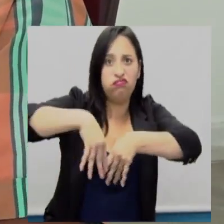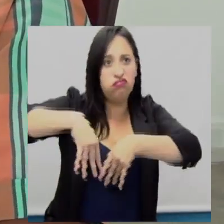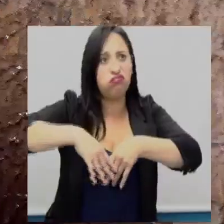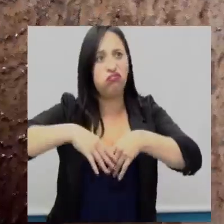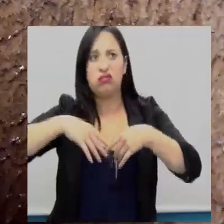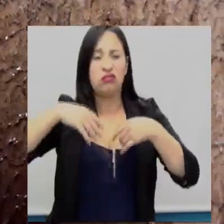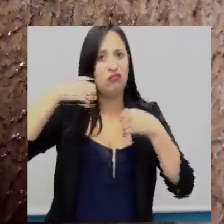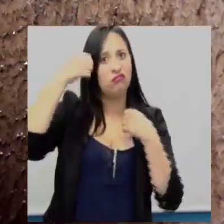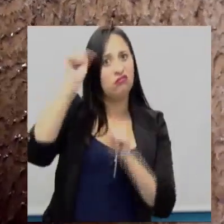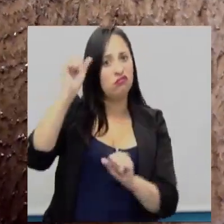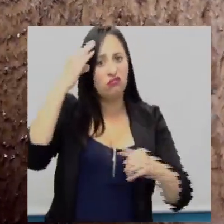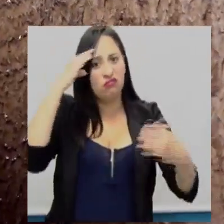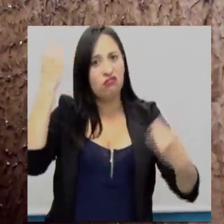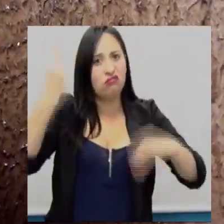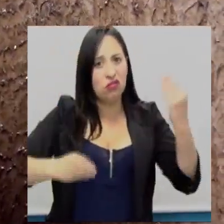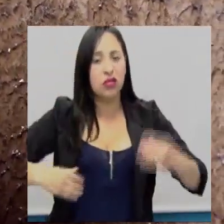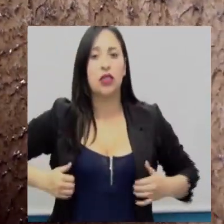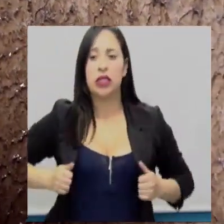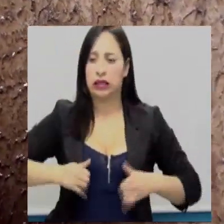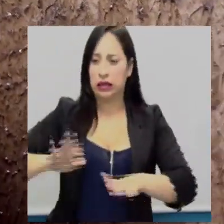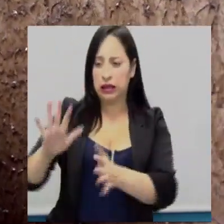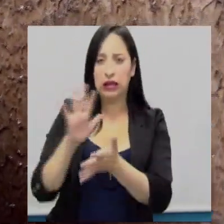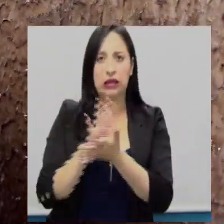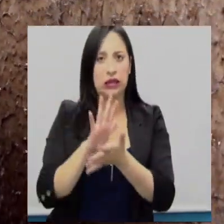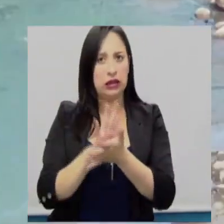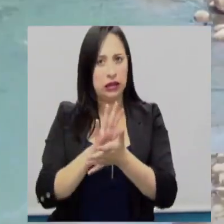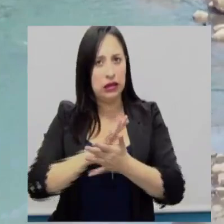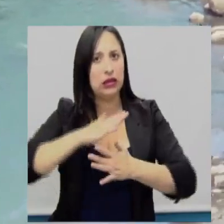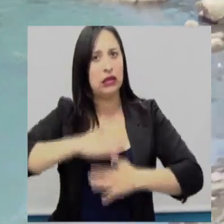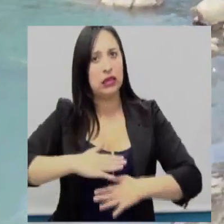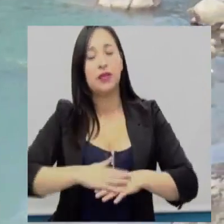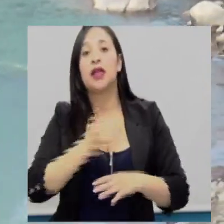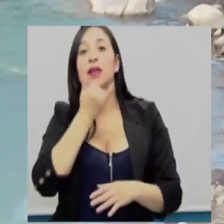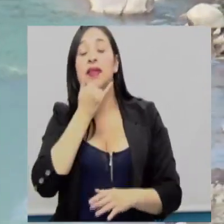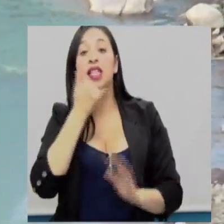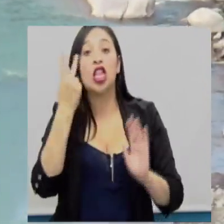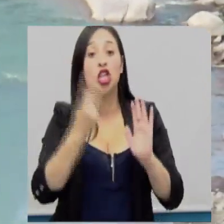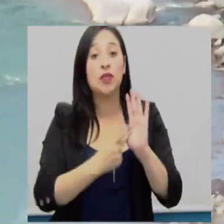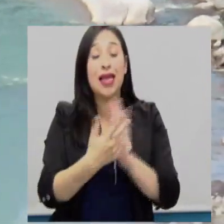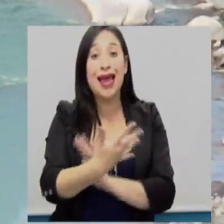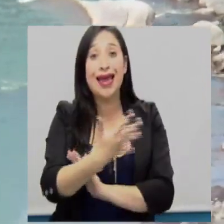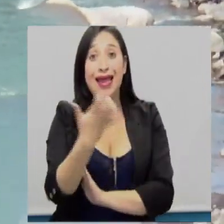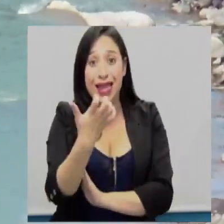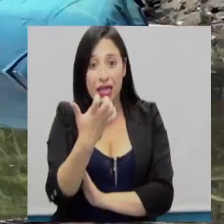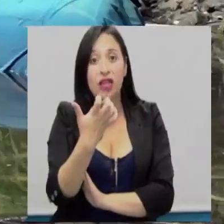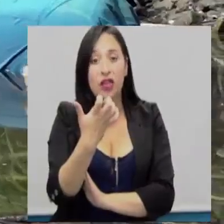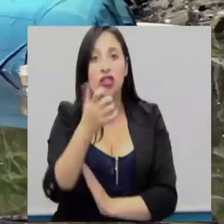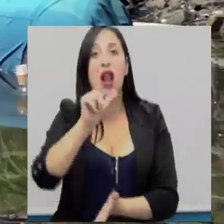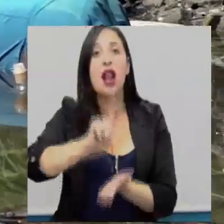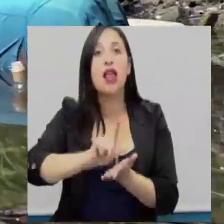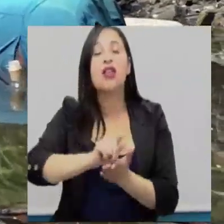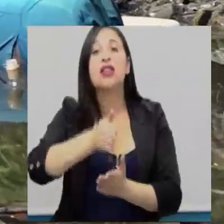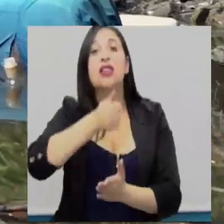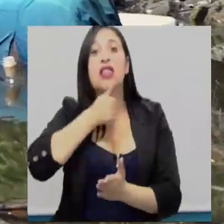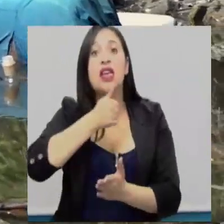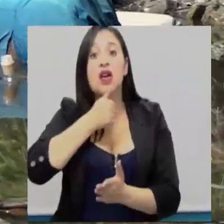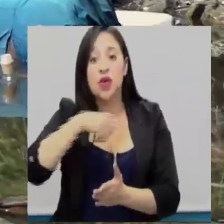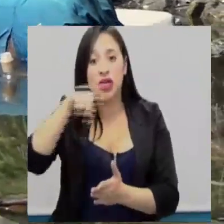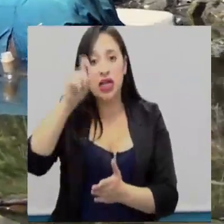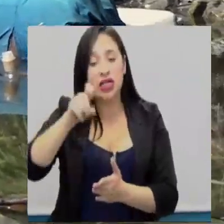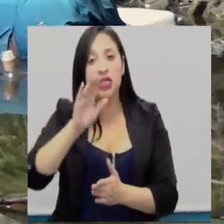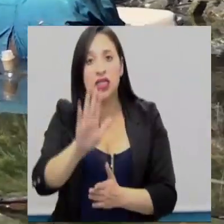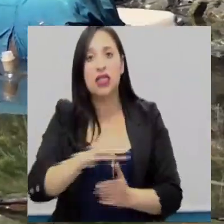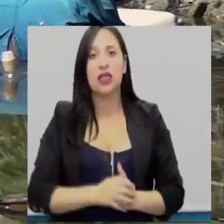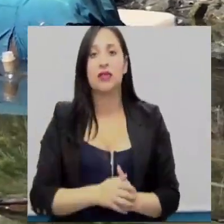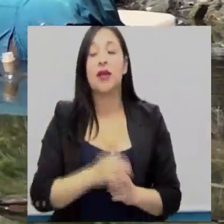protestar. Los expertos dicen que Santa Marta necesita un mínimo de 2.500 litros de agua por segundo, pero en los primeros meses